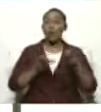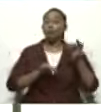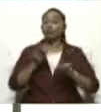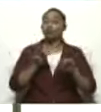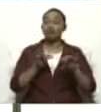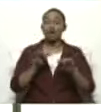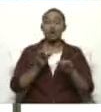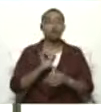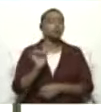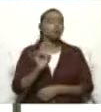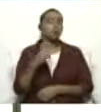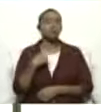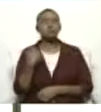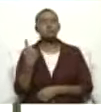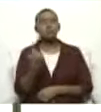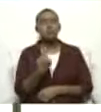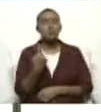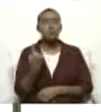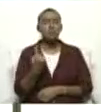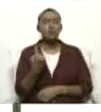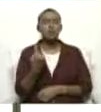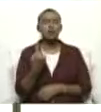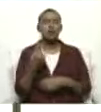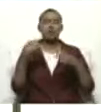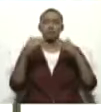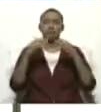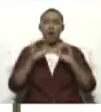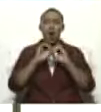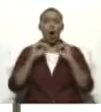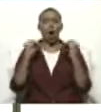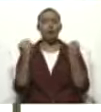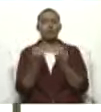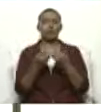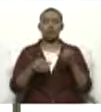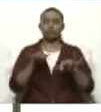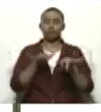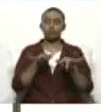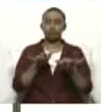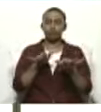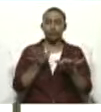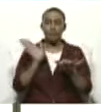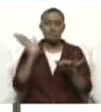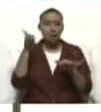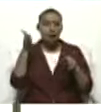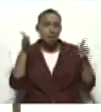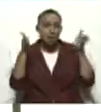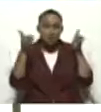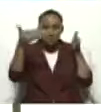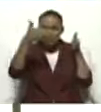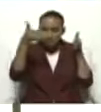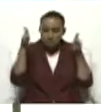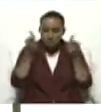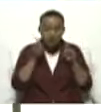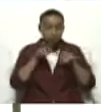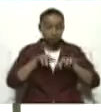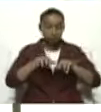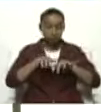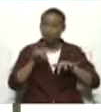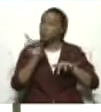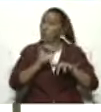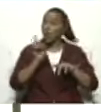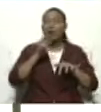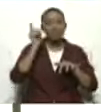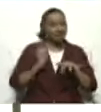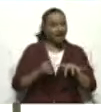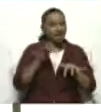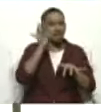estar solamente encerrada en sus oficinas, sino salir a la calle donde está el pueblo a vivir sus